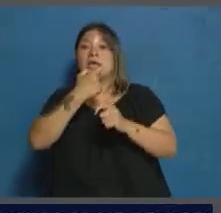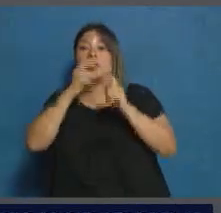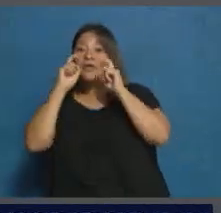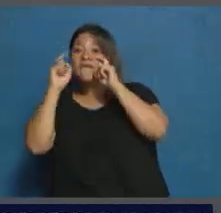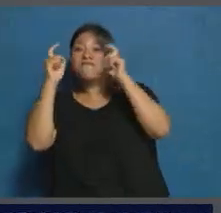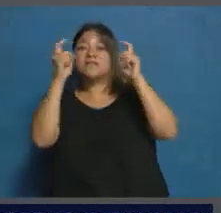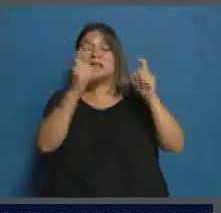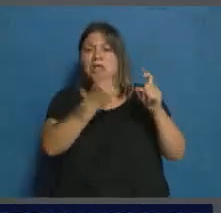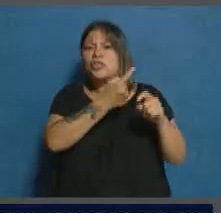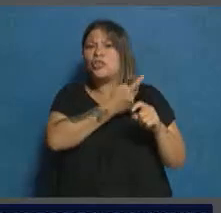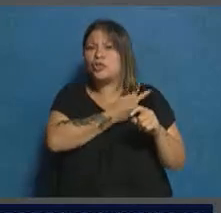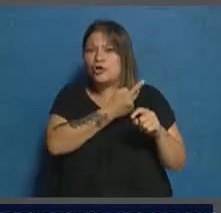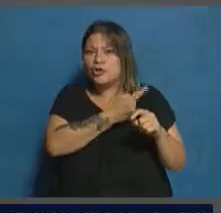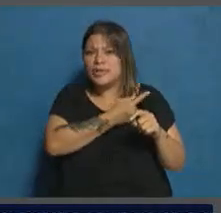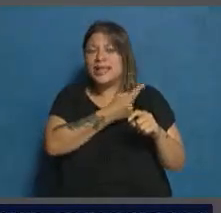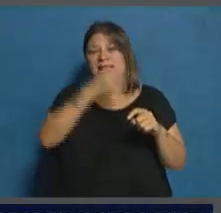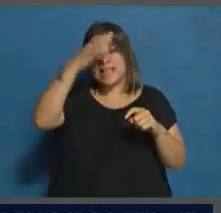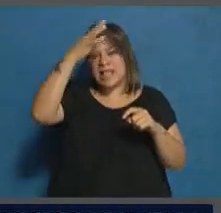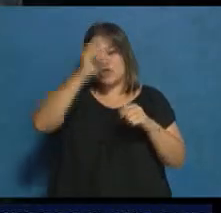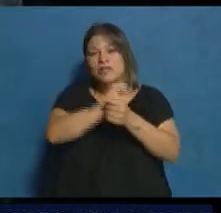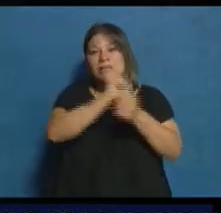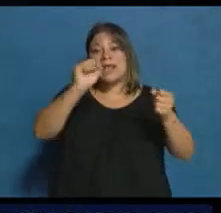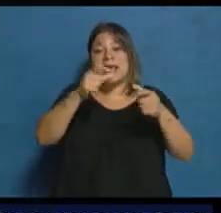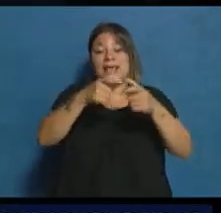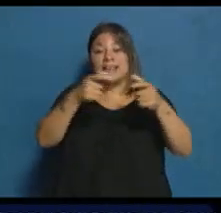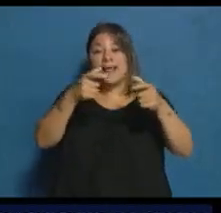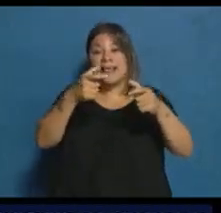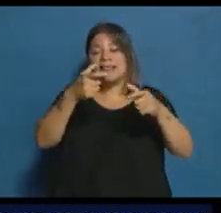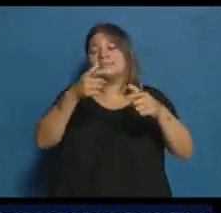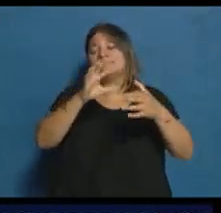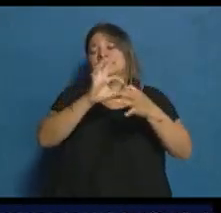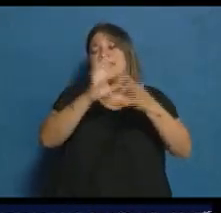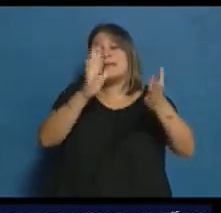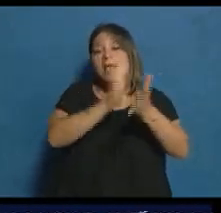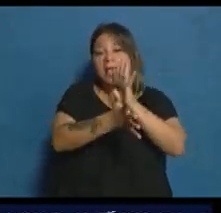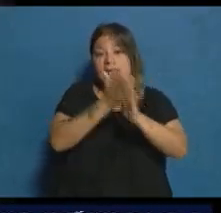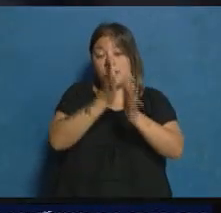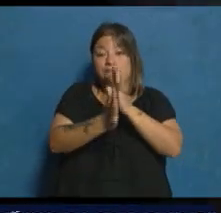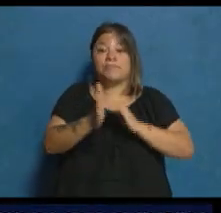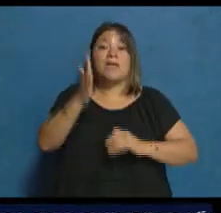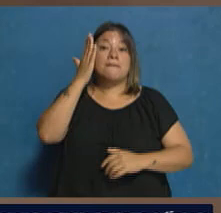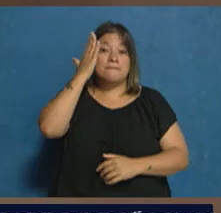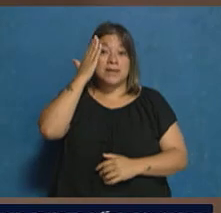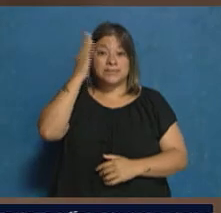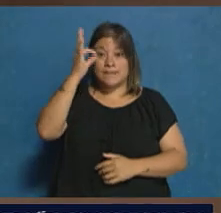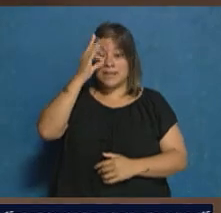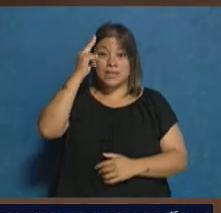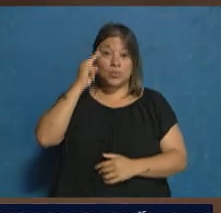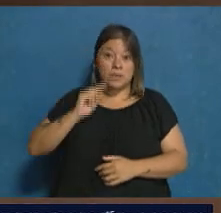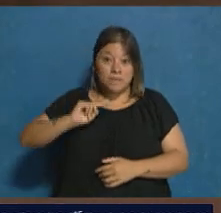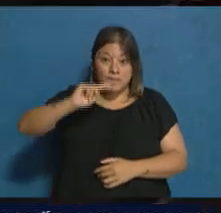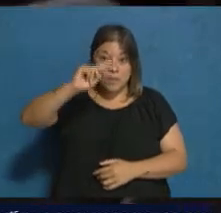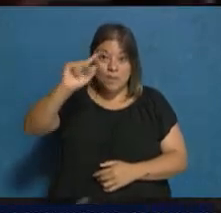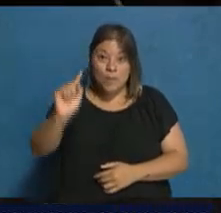el Teatro Independencia con entrada libre y gratuita. El próximo 29 de marzo, y por primera vez, llega